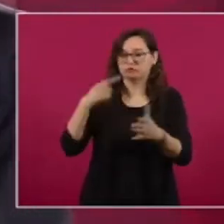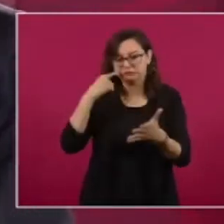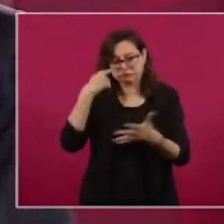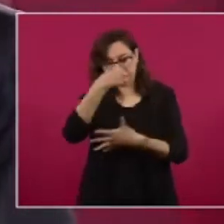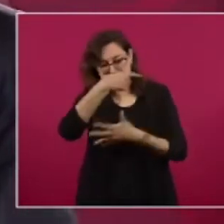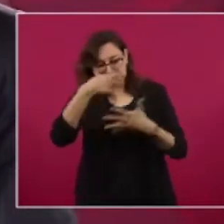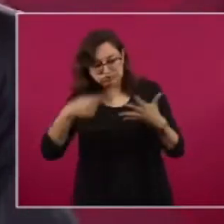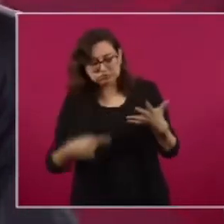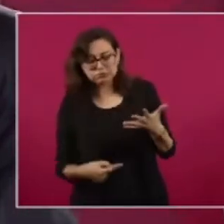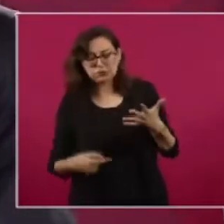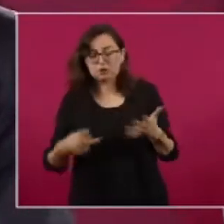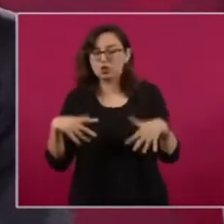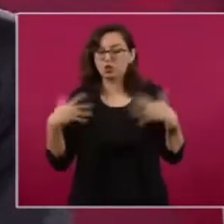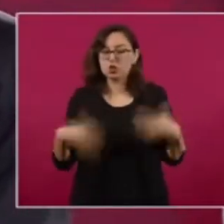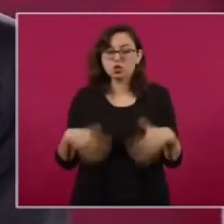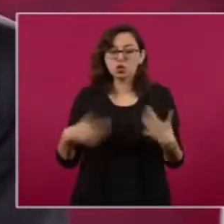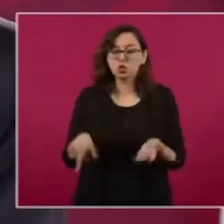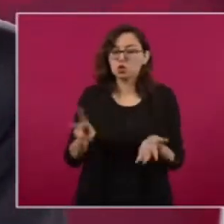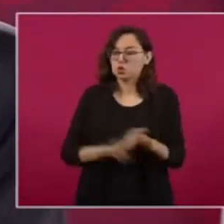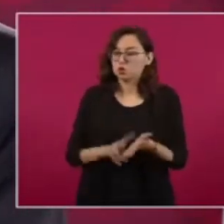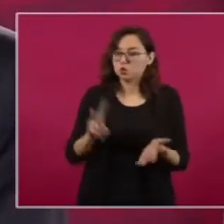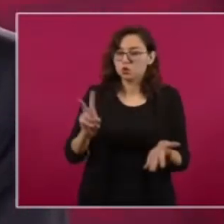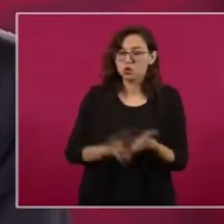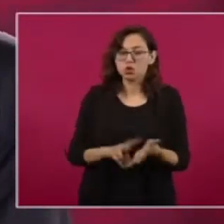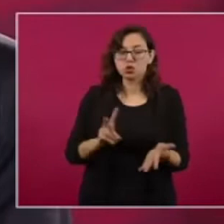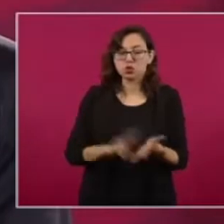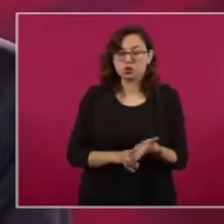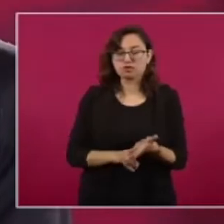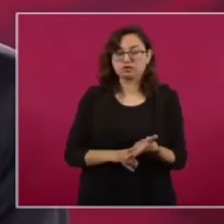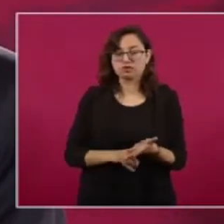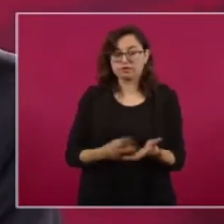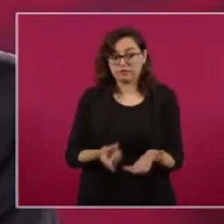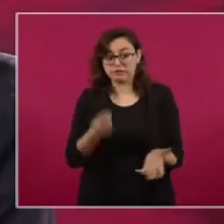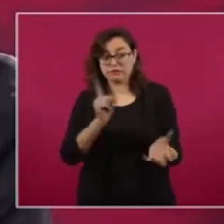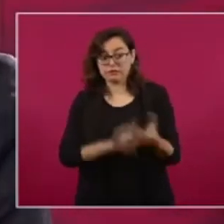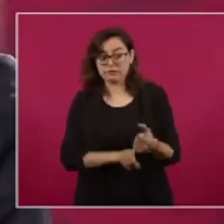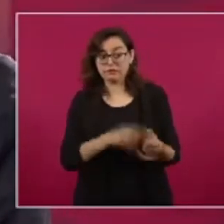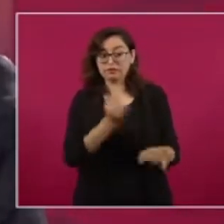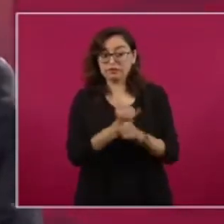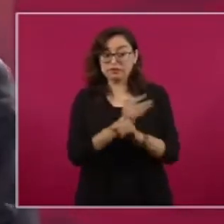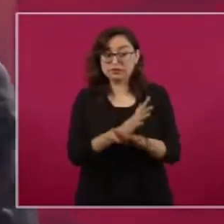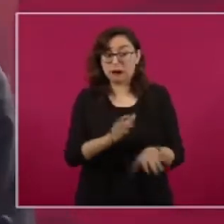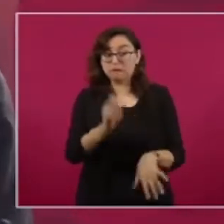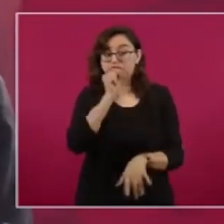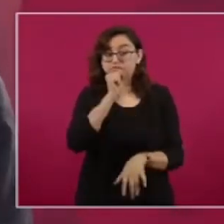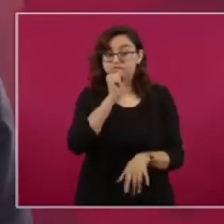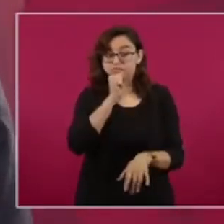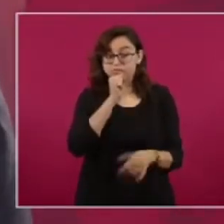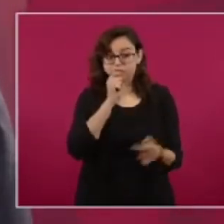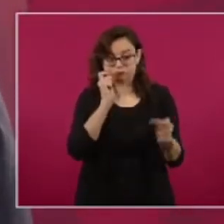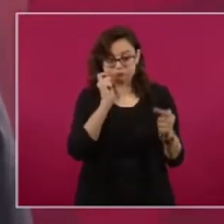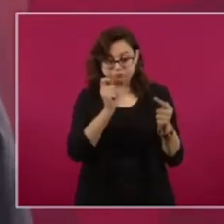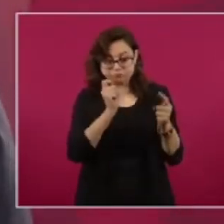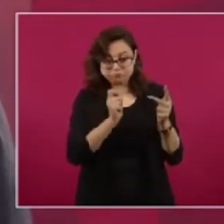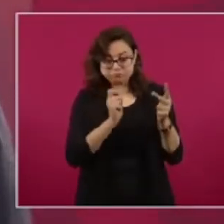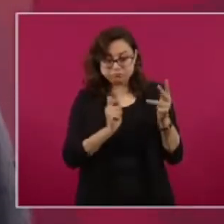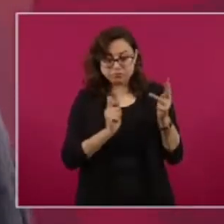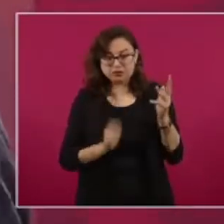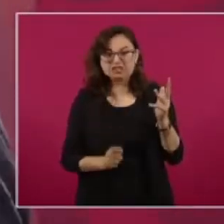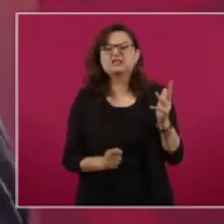valiosa, porque en esa información hay actos